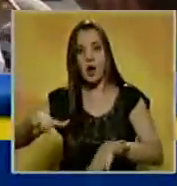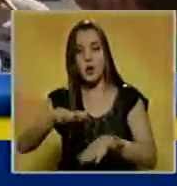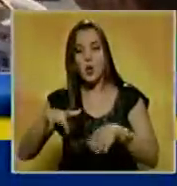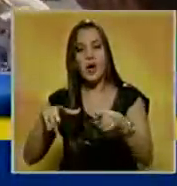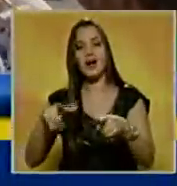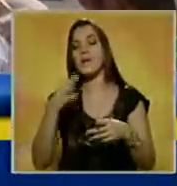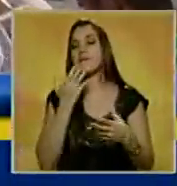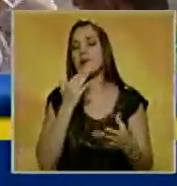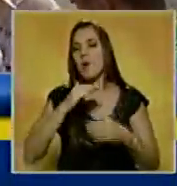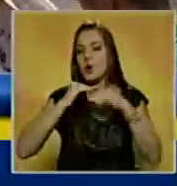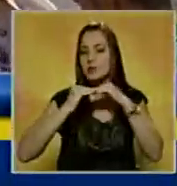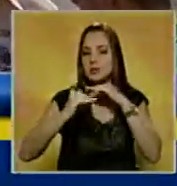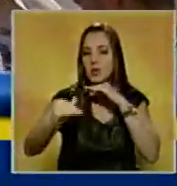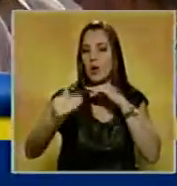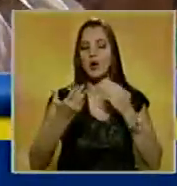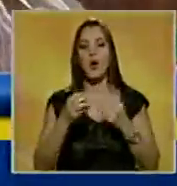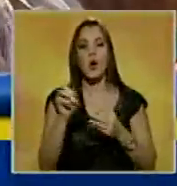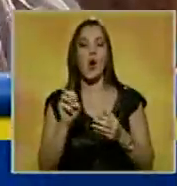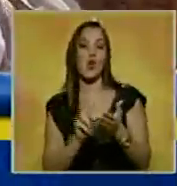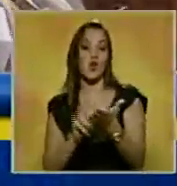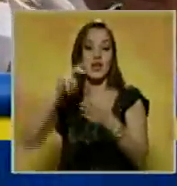más inseguro, pues donde se montan